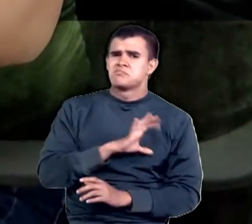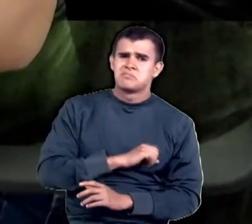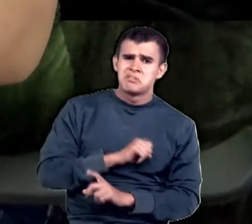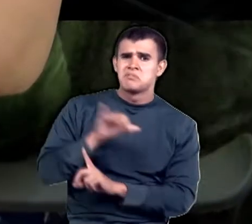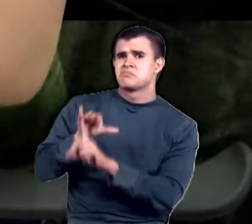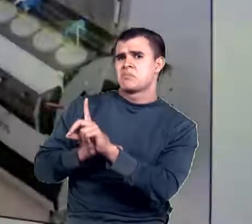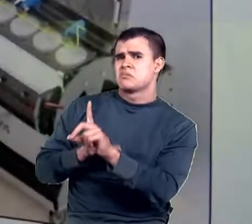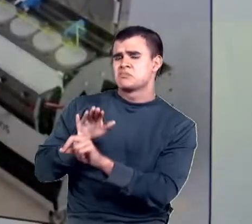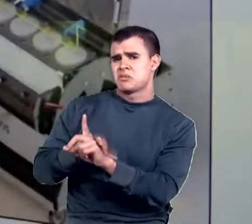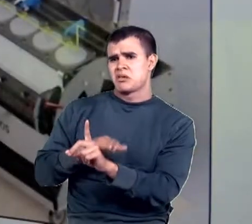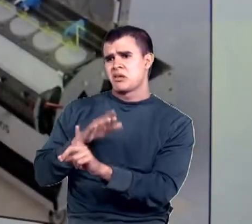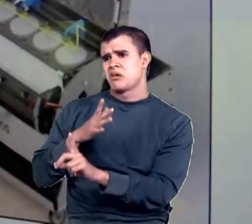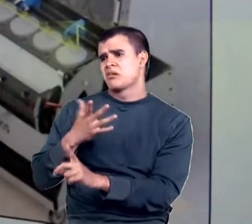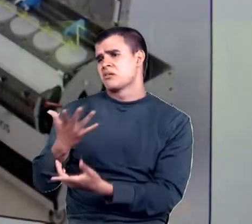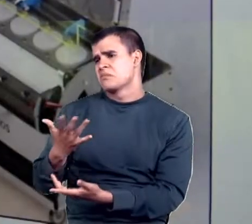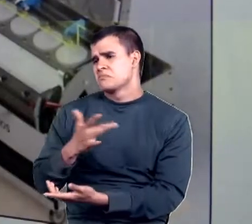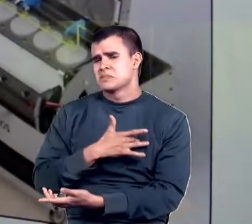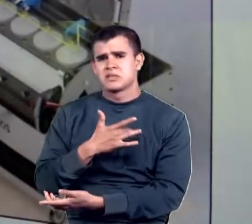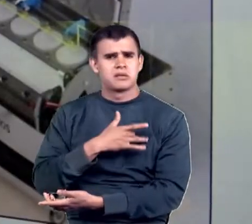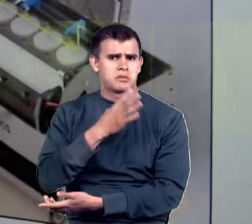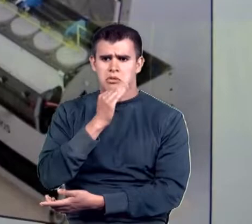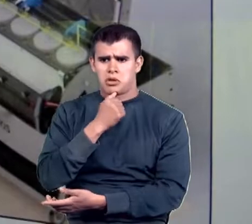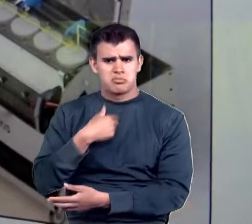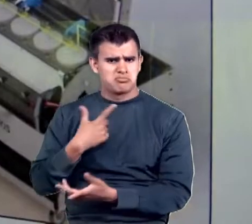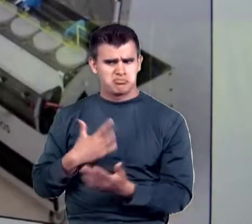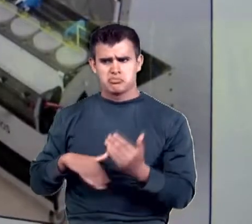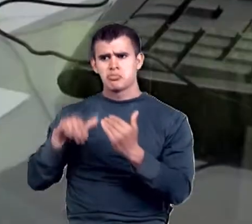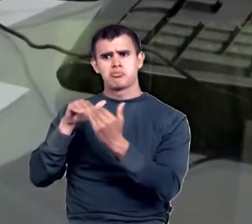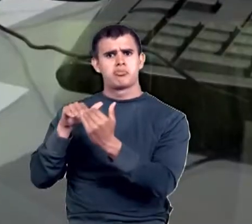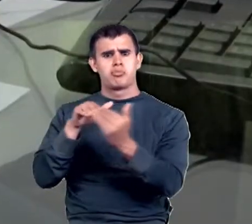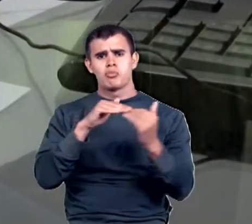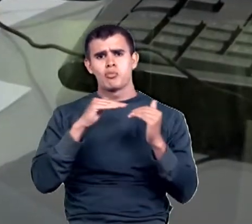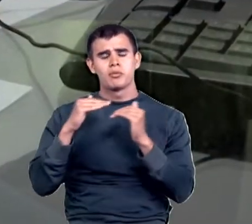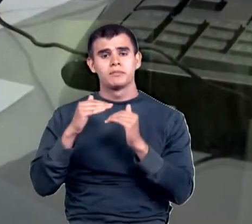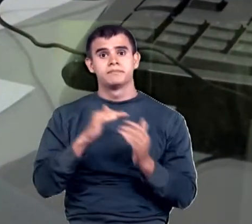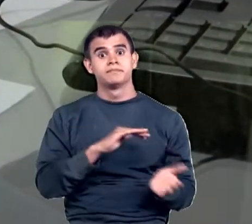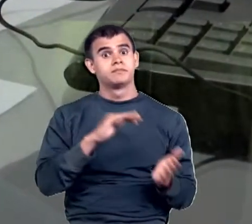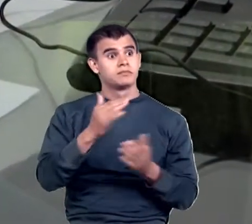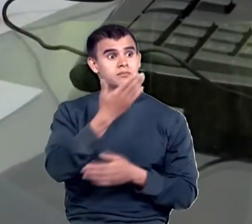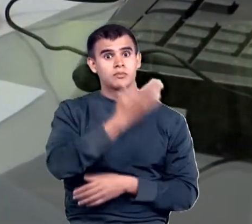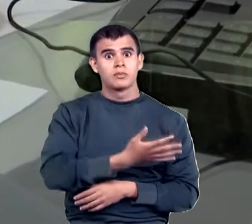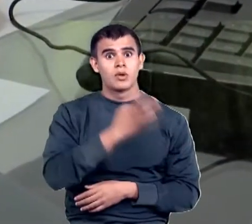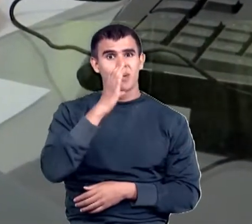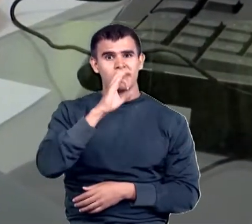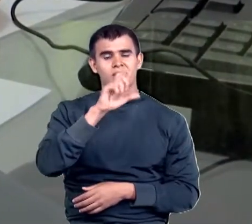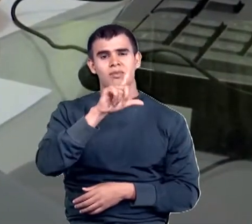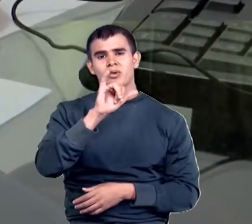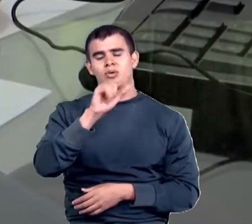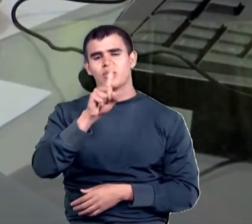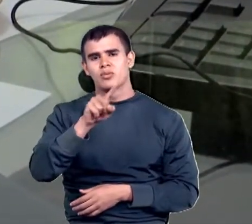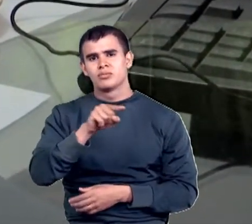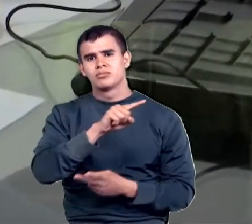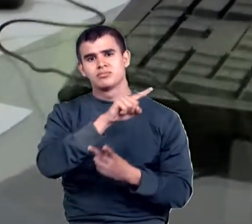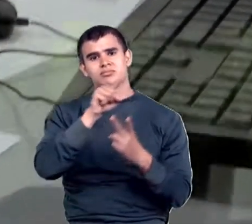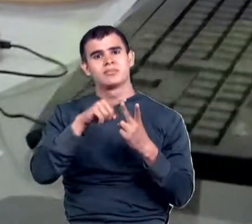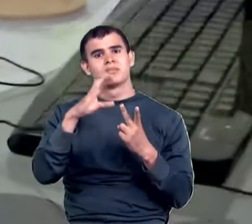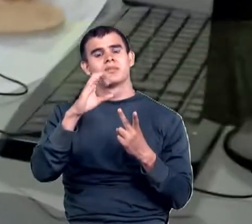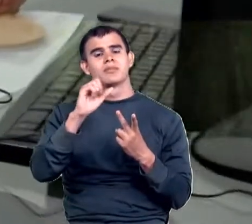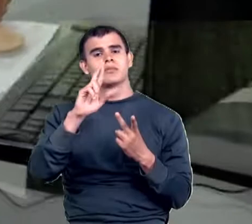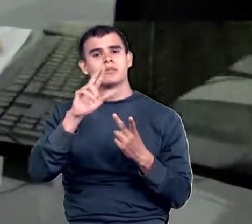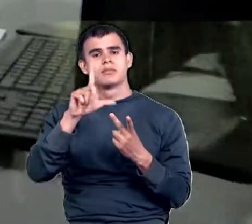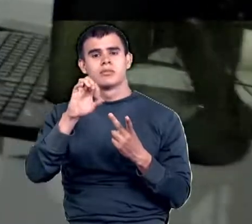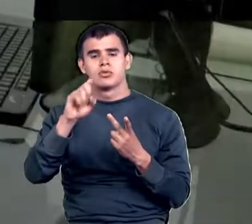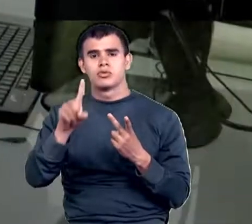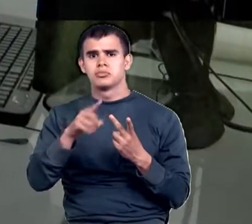visto, ay no, qué pobrecita, no, yo soy igual a todos. Desde ya Carlos, junto a su equipo, tienen planeado un cronograma